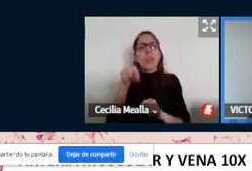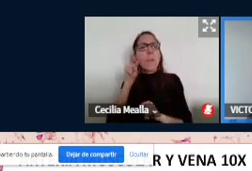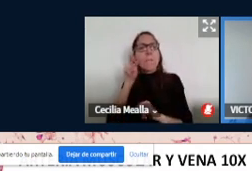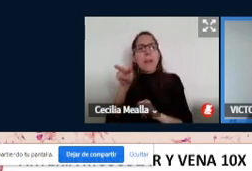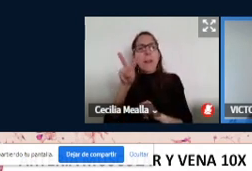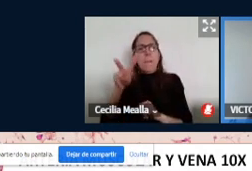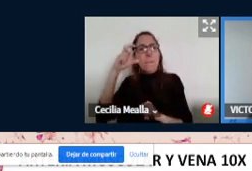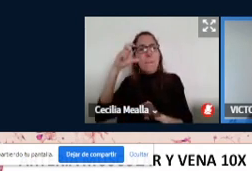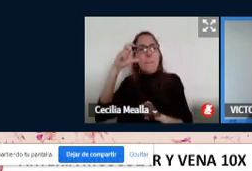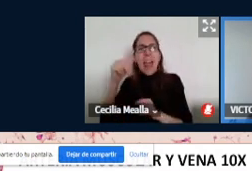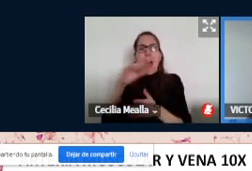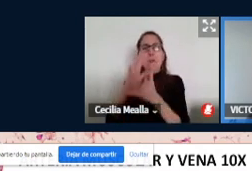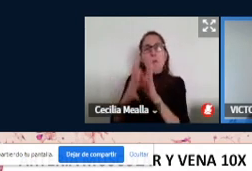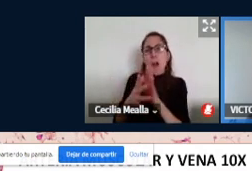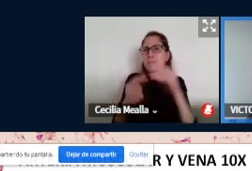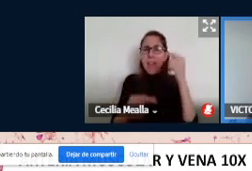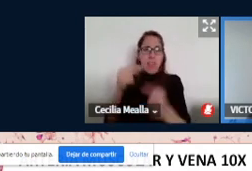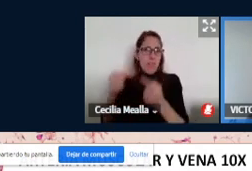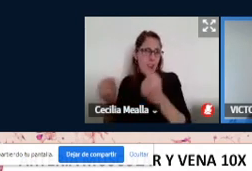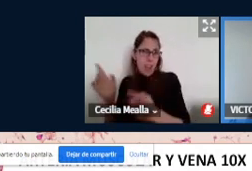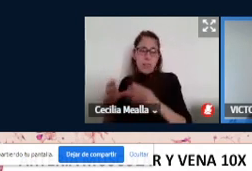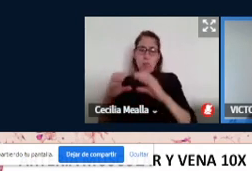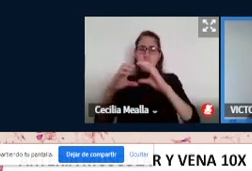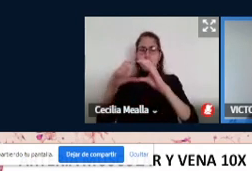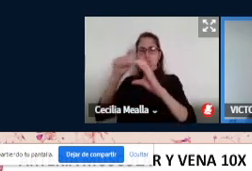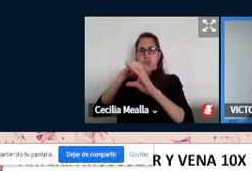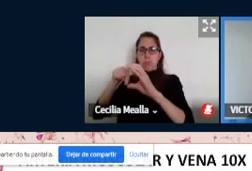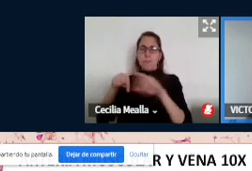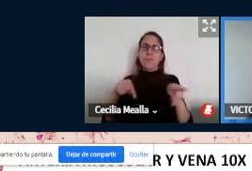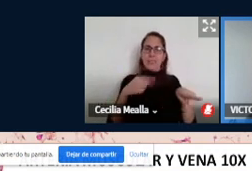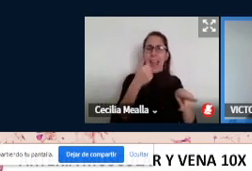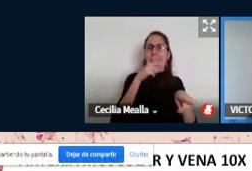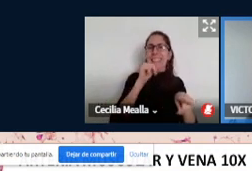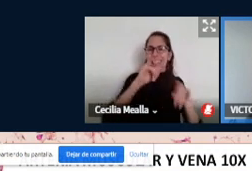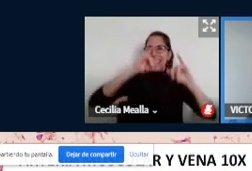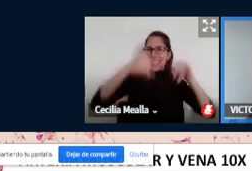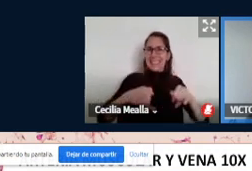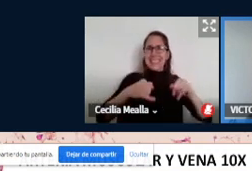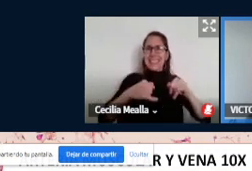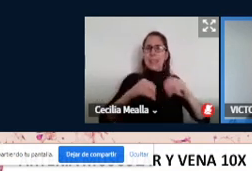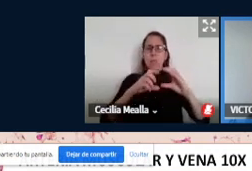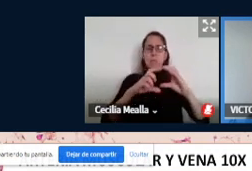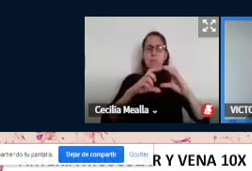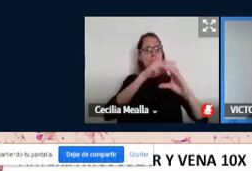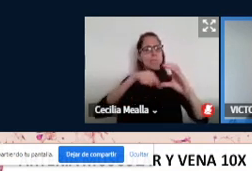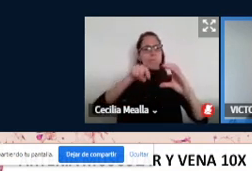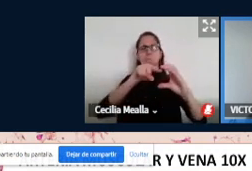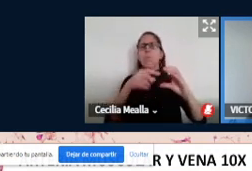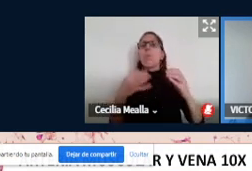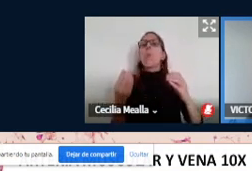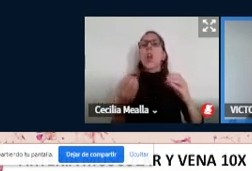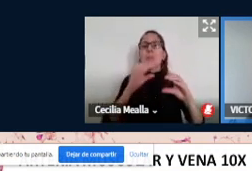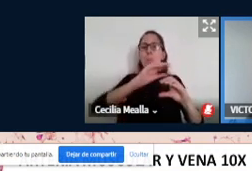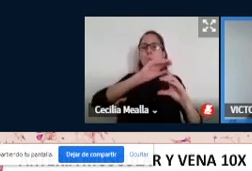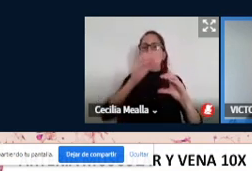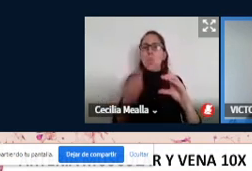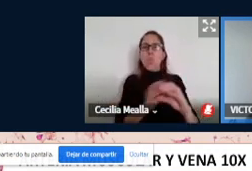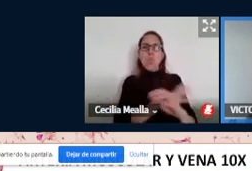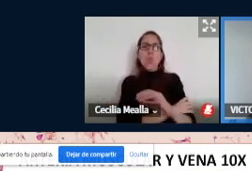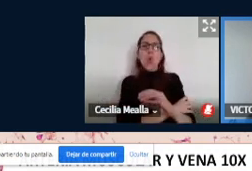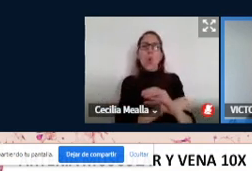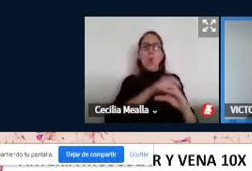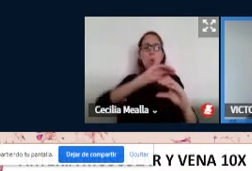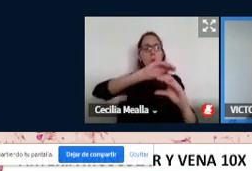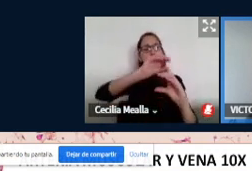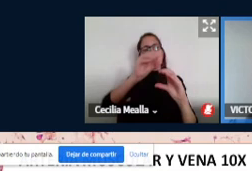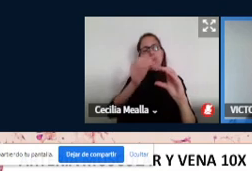¿sí? Habitualmente sí, la arteria es bien redonda, por su capa muscular se contrae en el